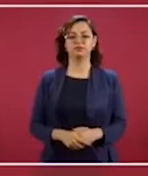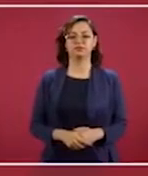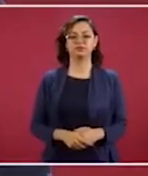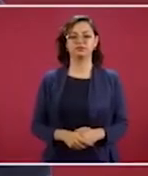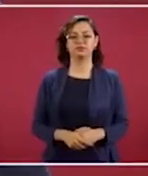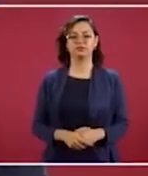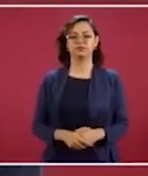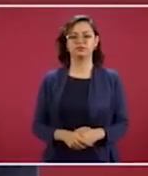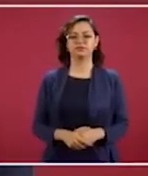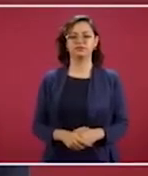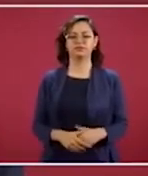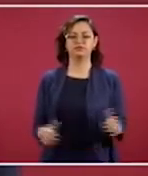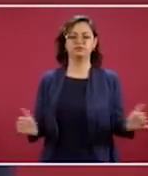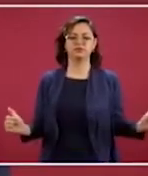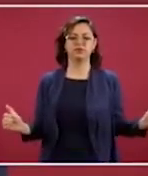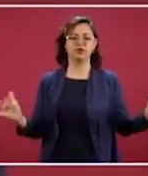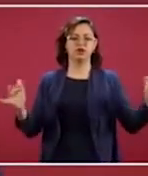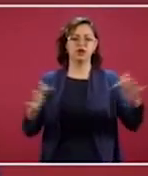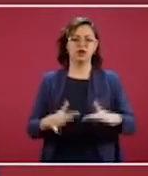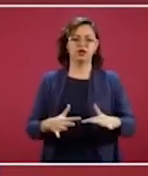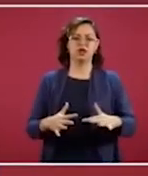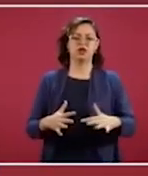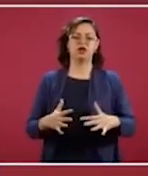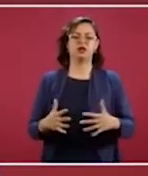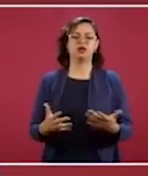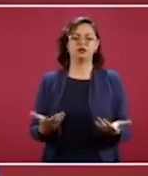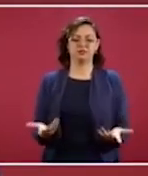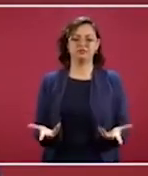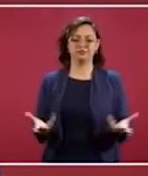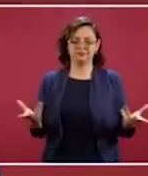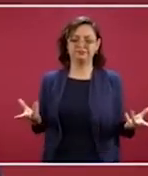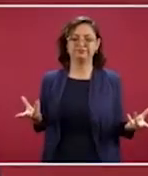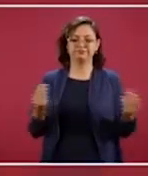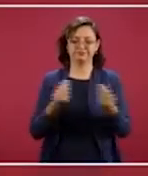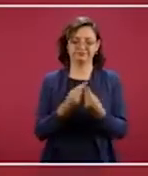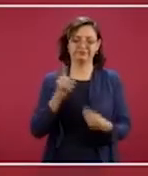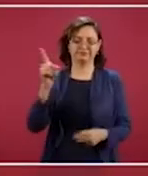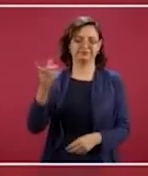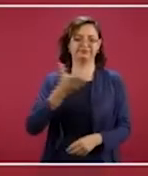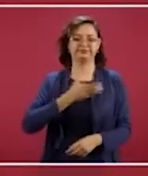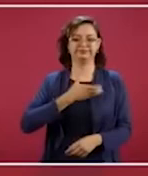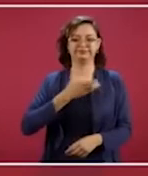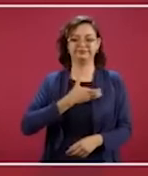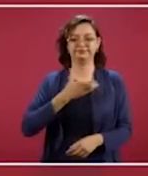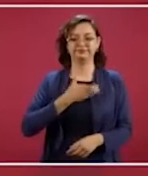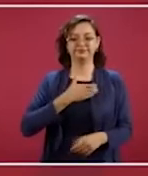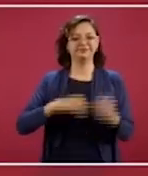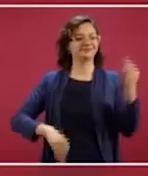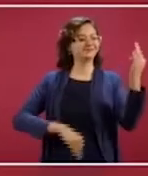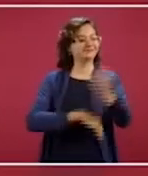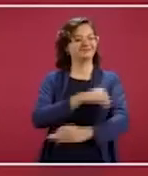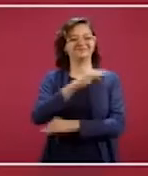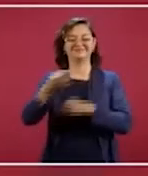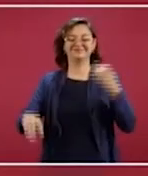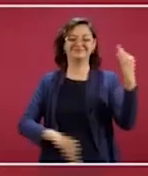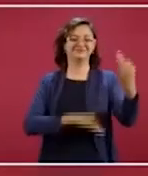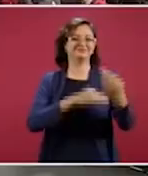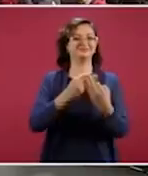nos reunimos nos vamos a encontrar en el choque le invito a todos